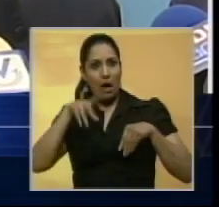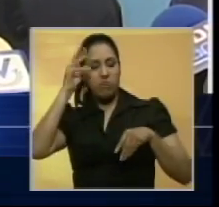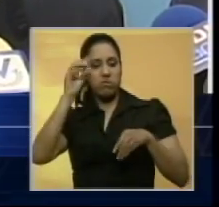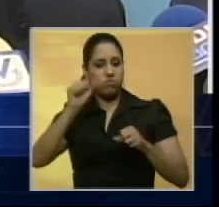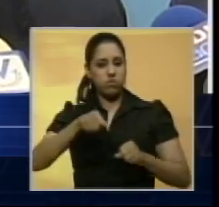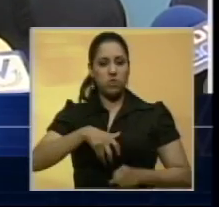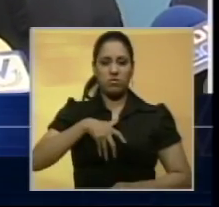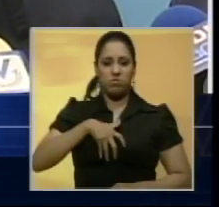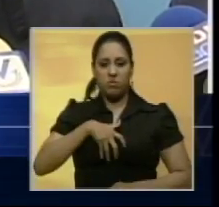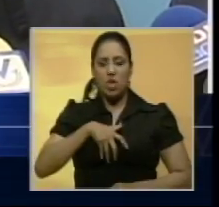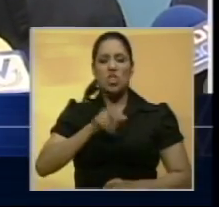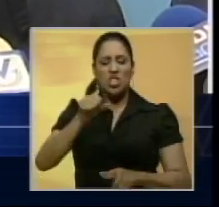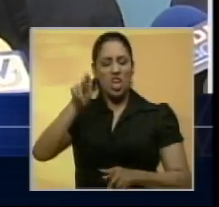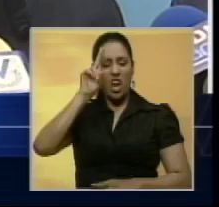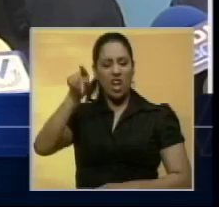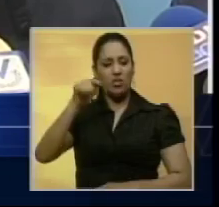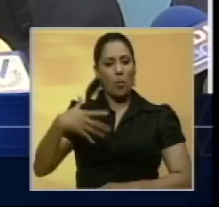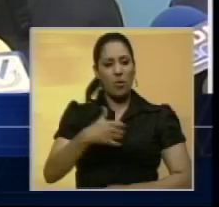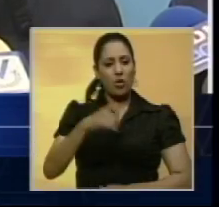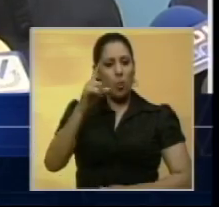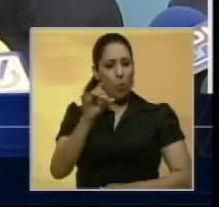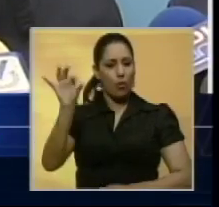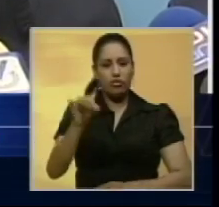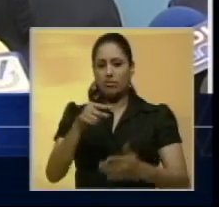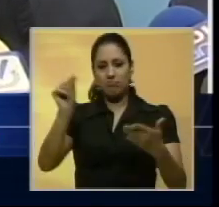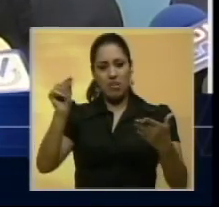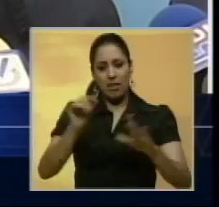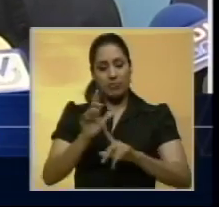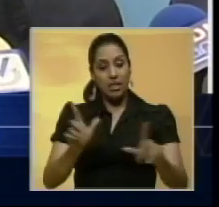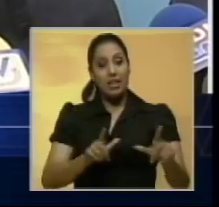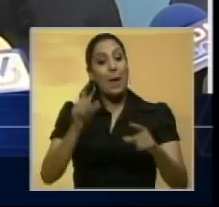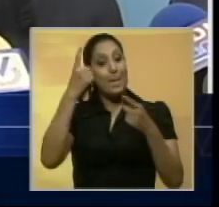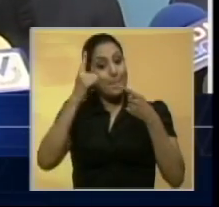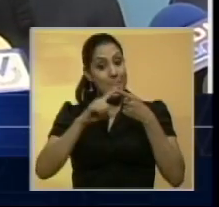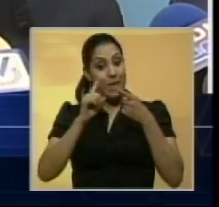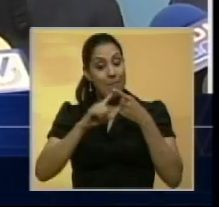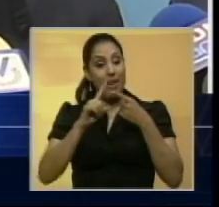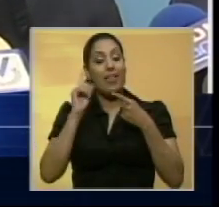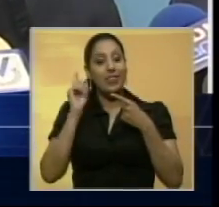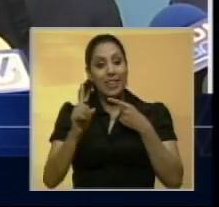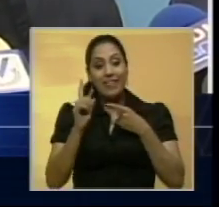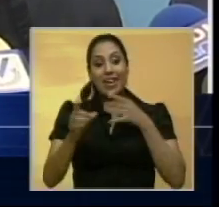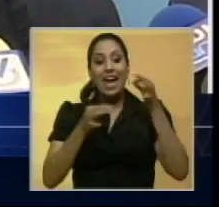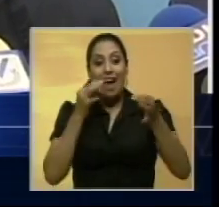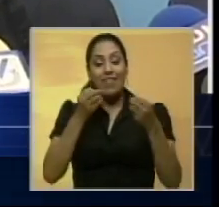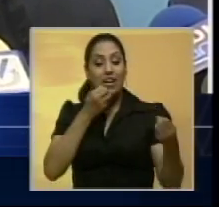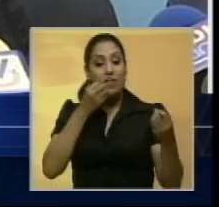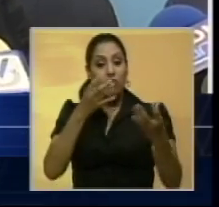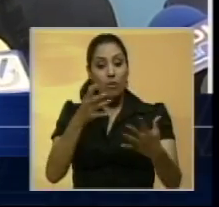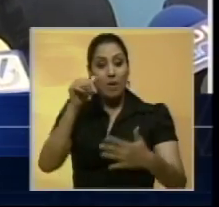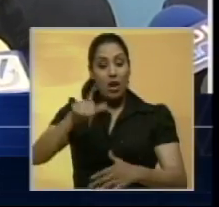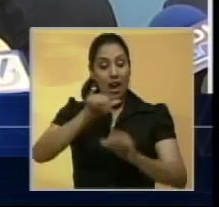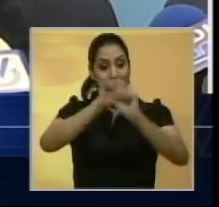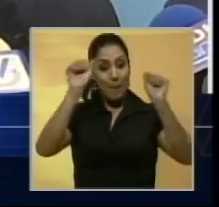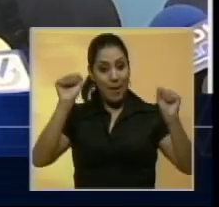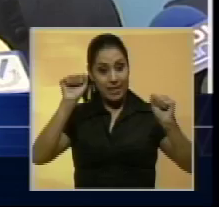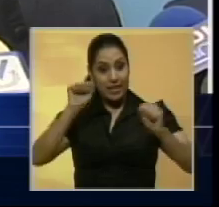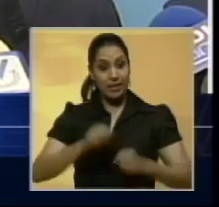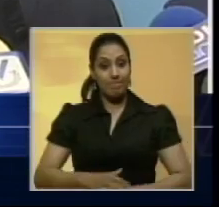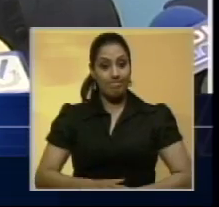que logramos efectivamente el 1%. Eso es lo primero que tenemos que informar en la mañana de